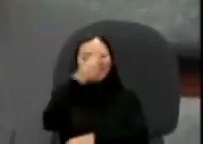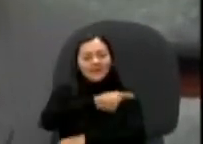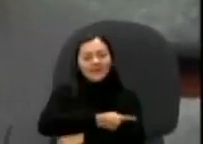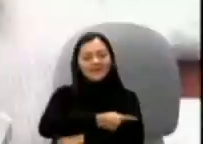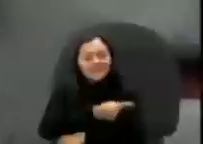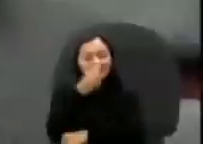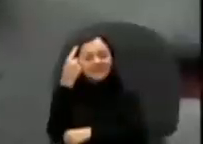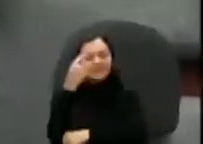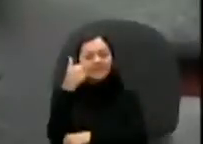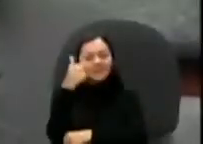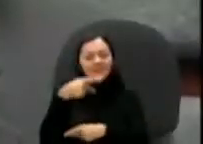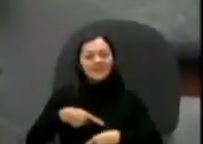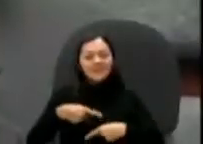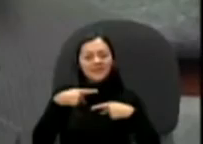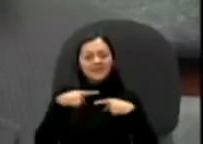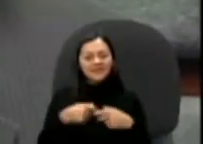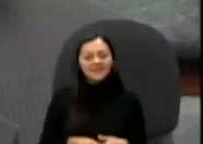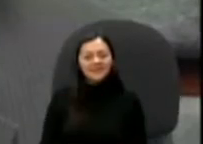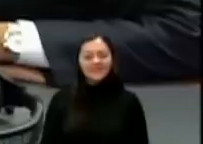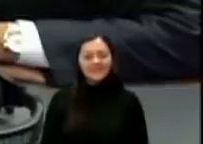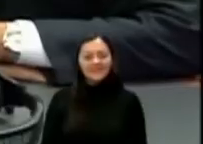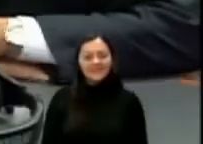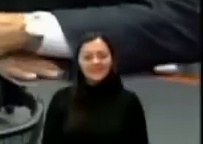y un buen vivir